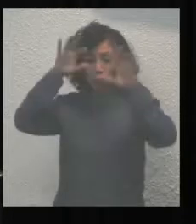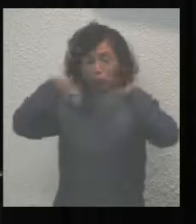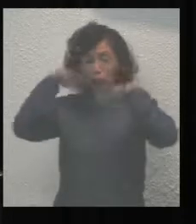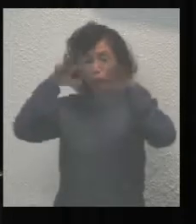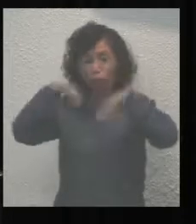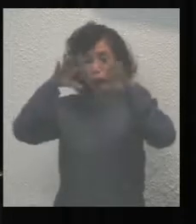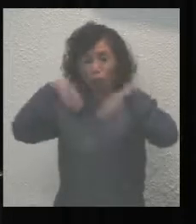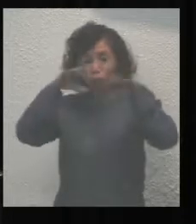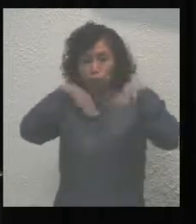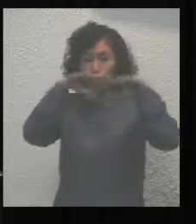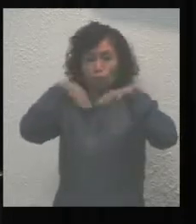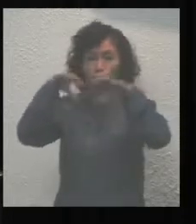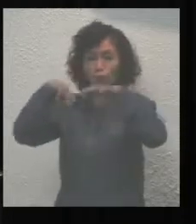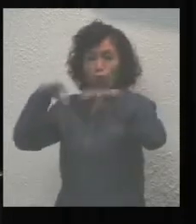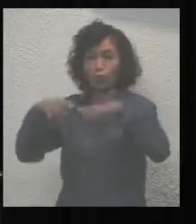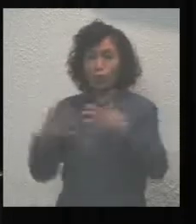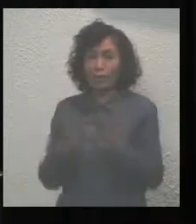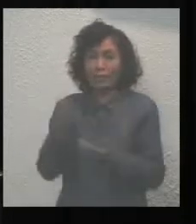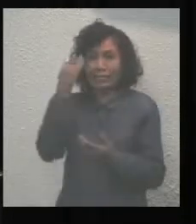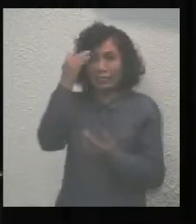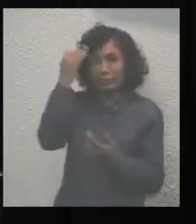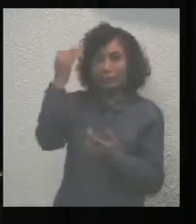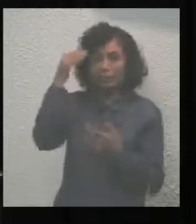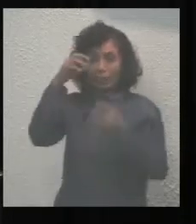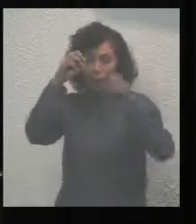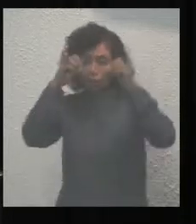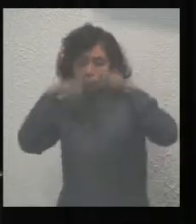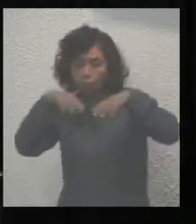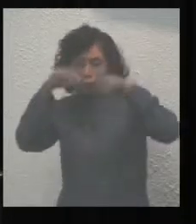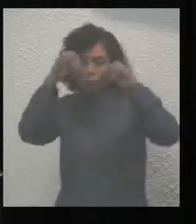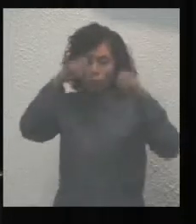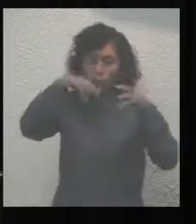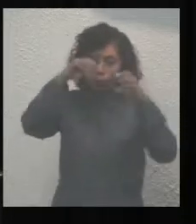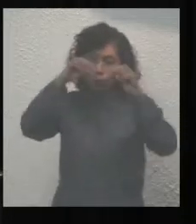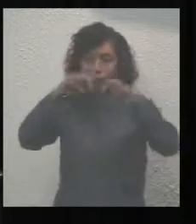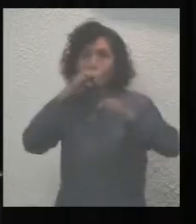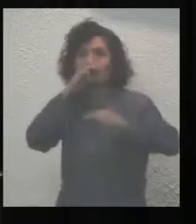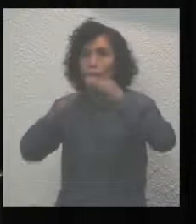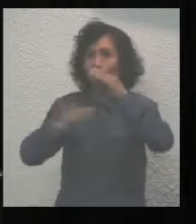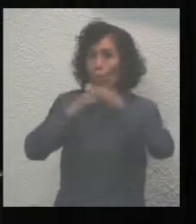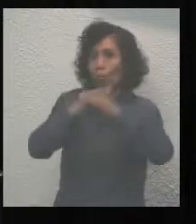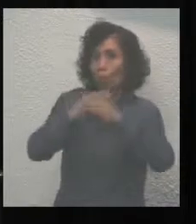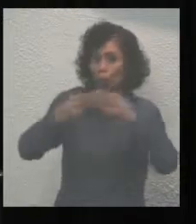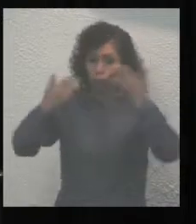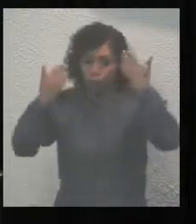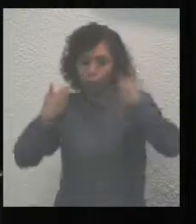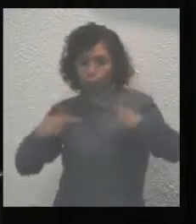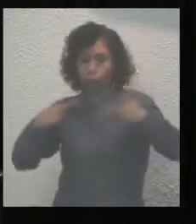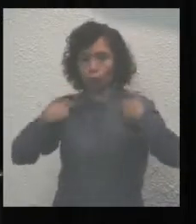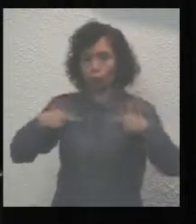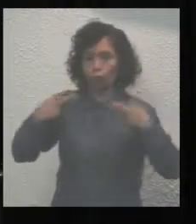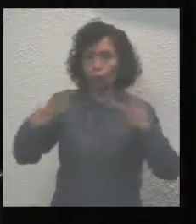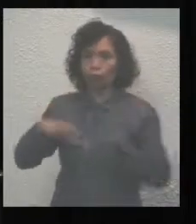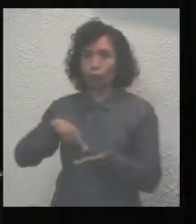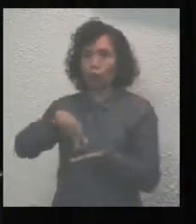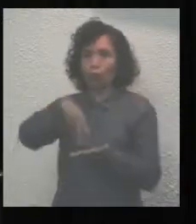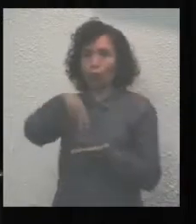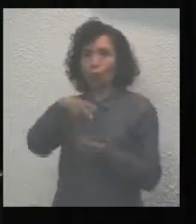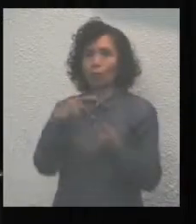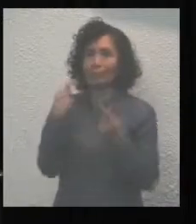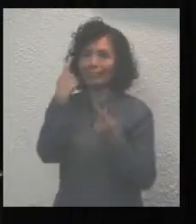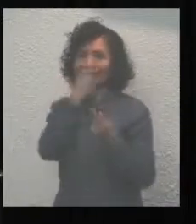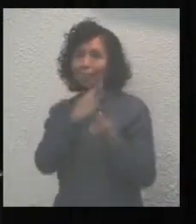4 años, 11 meses y 2 días. Hubo épocas de llovizna en la que todo el mundo se puso sus ropas de pontifical y se compuso una cara